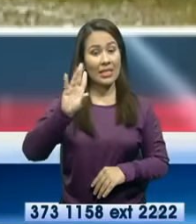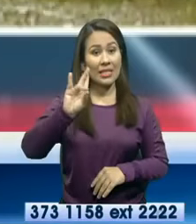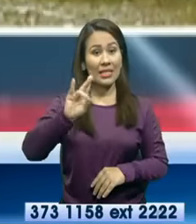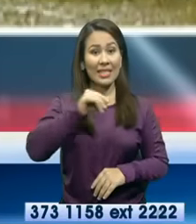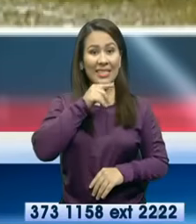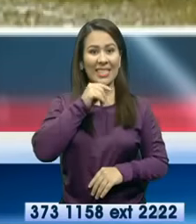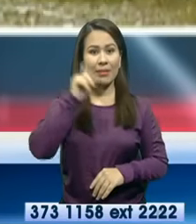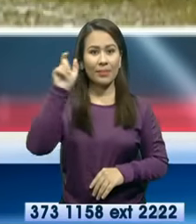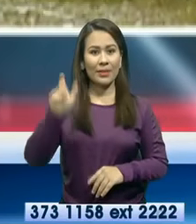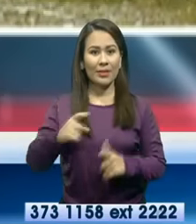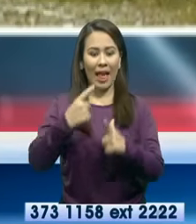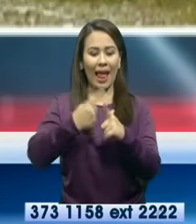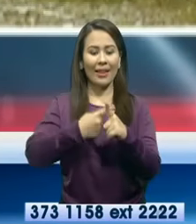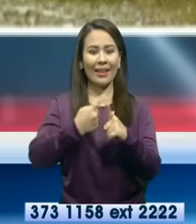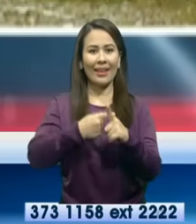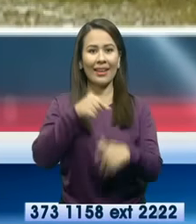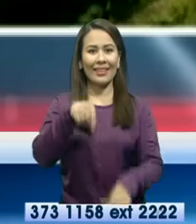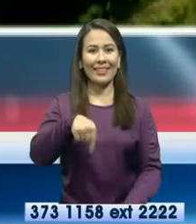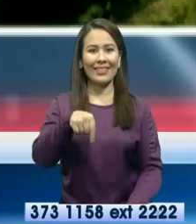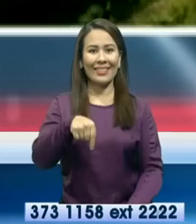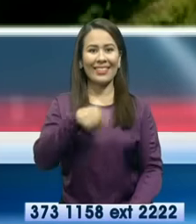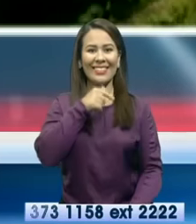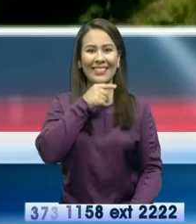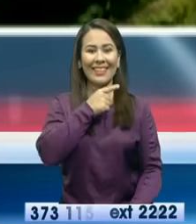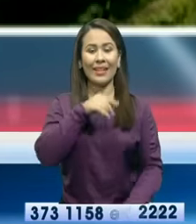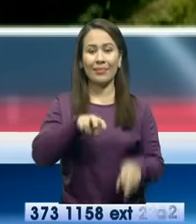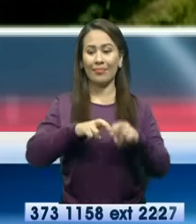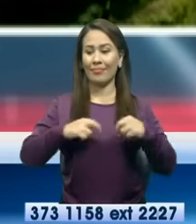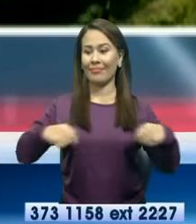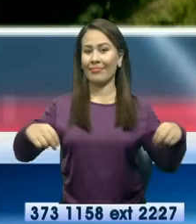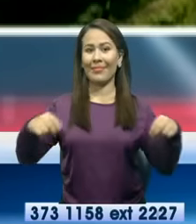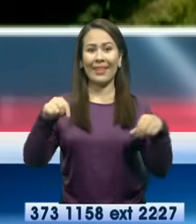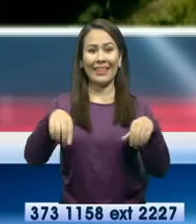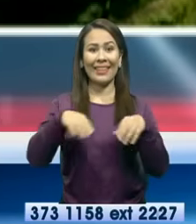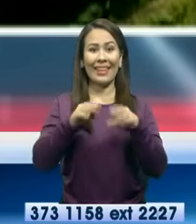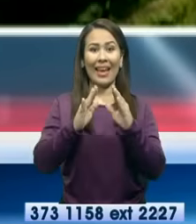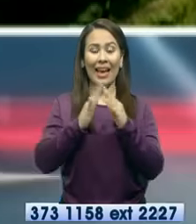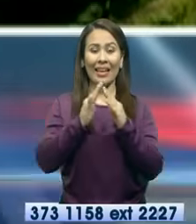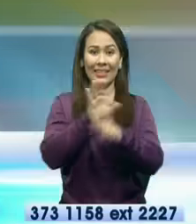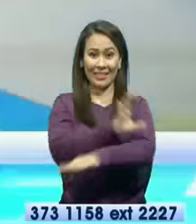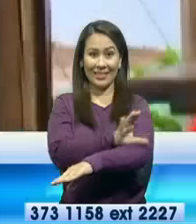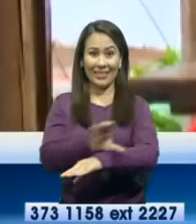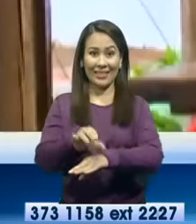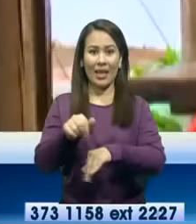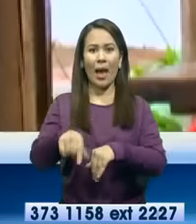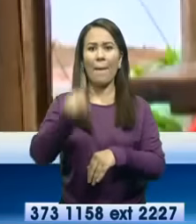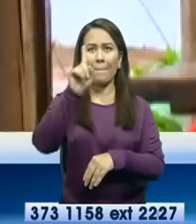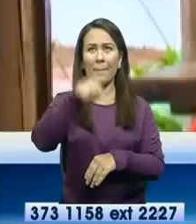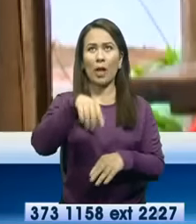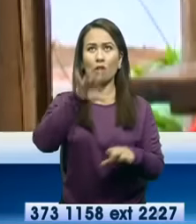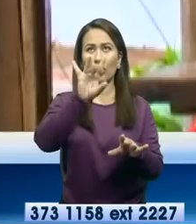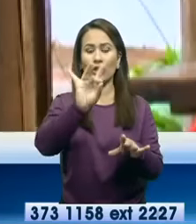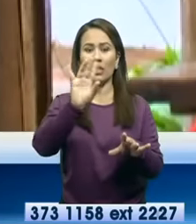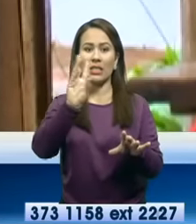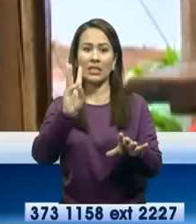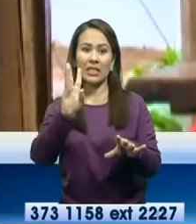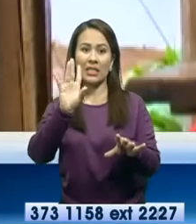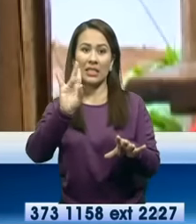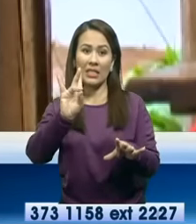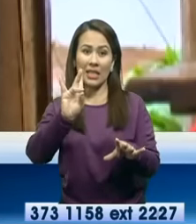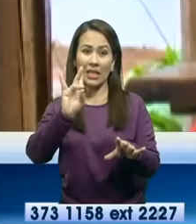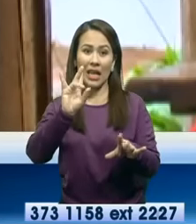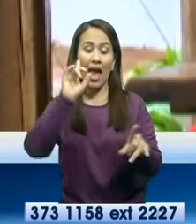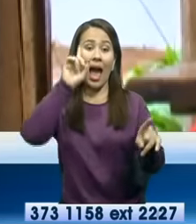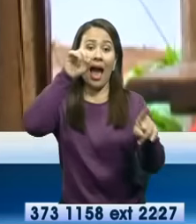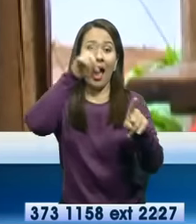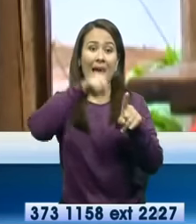la hacienda a Gabriel García Moreno, y García Moreno maneja la hacienda de 1867 a 1875, hasta